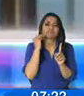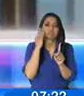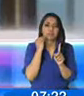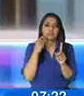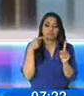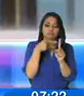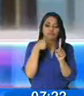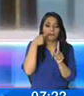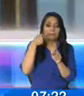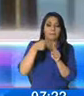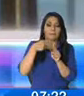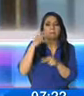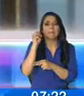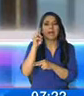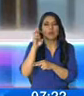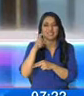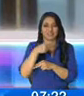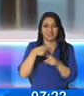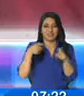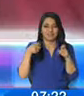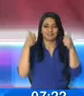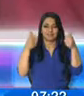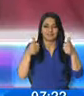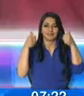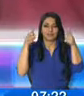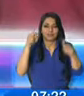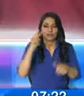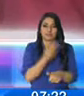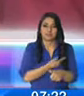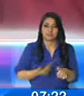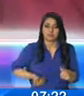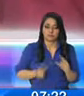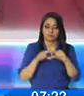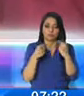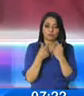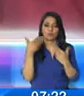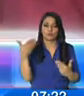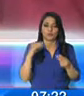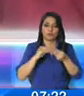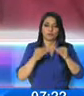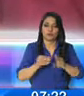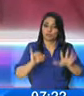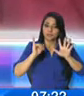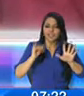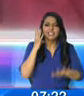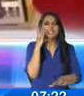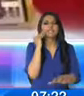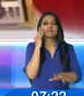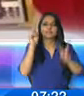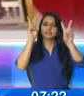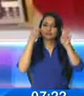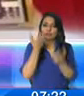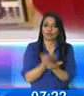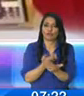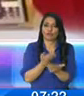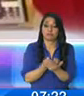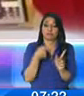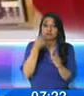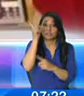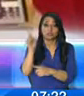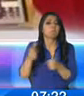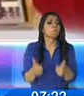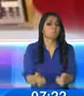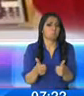maoo ex candidato a la vicepresidencia por el partido social cristiano y experto en temas económicos estas acciones son